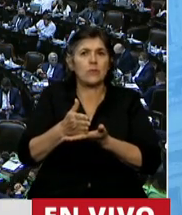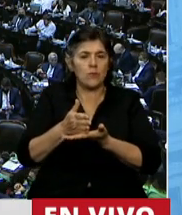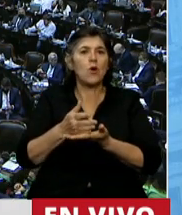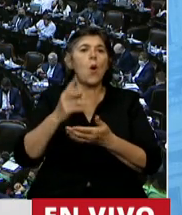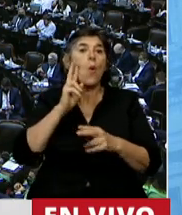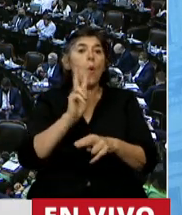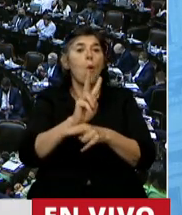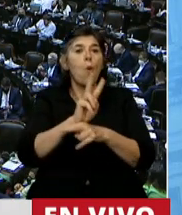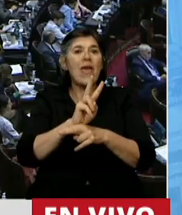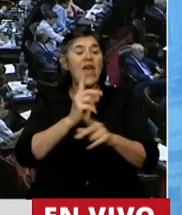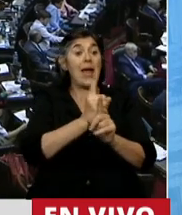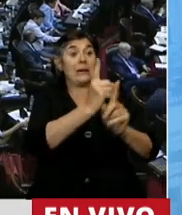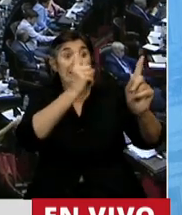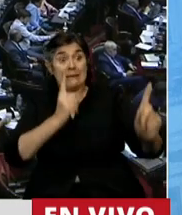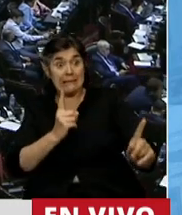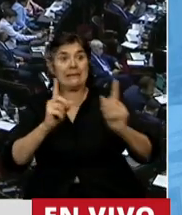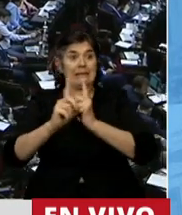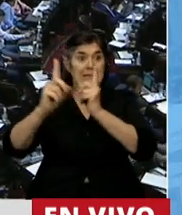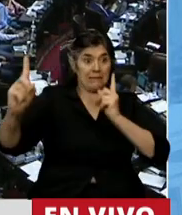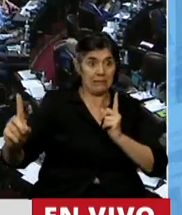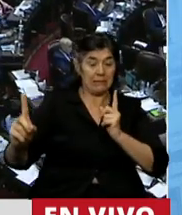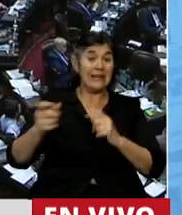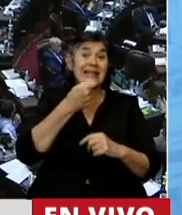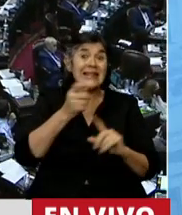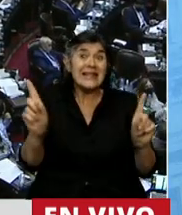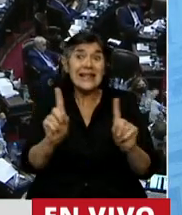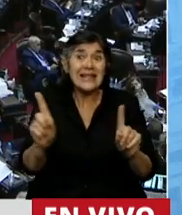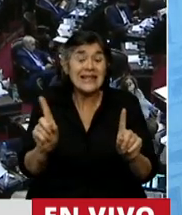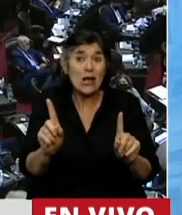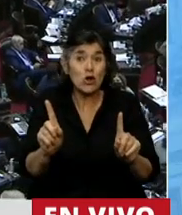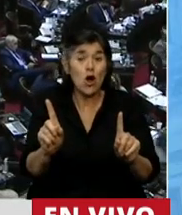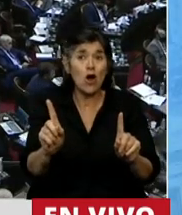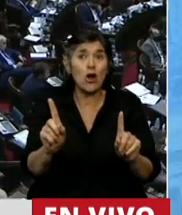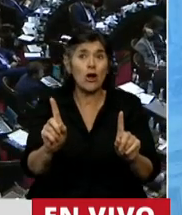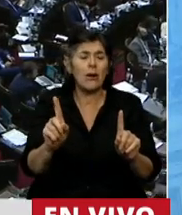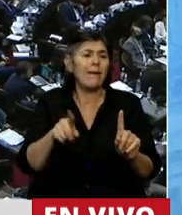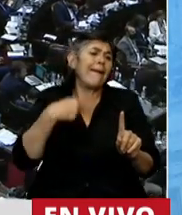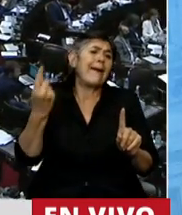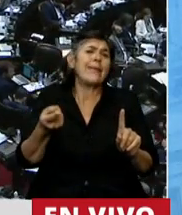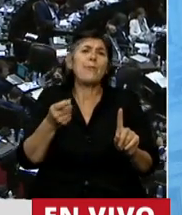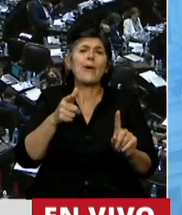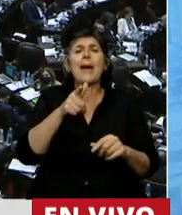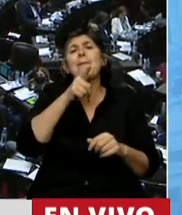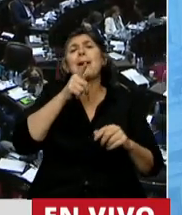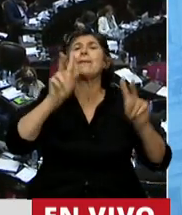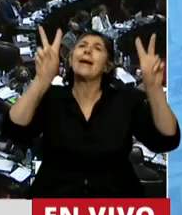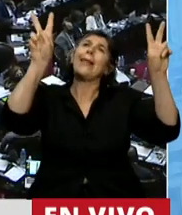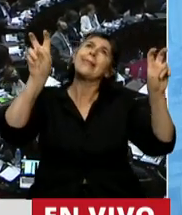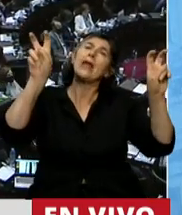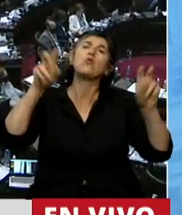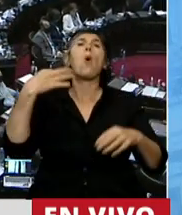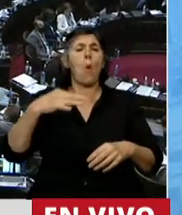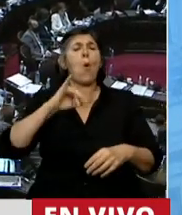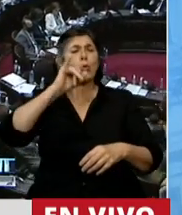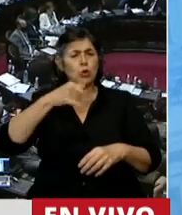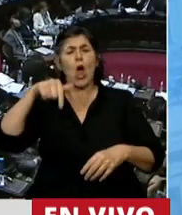de la burbuja, porque si no, como tantas cosas, termina quedando en una especie de título agradable,